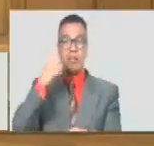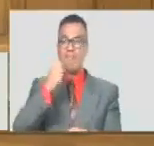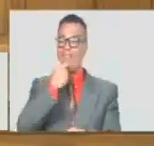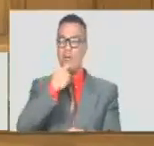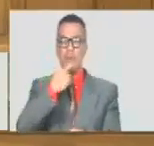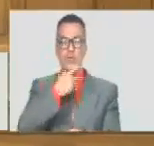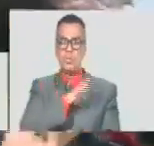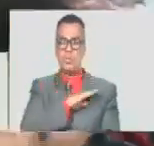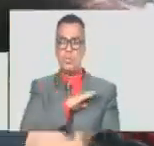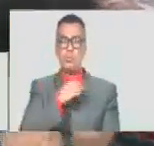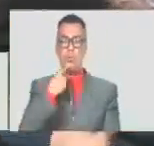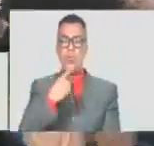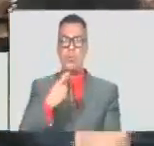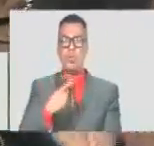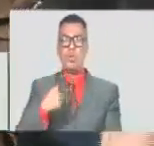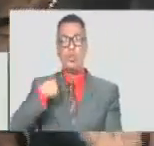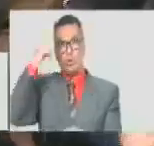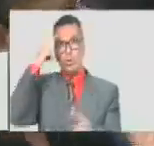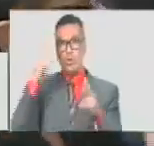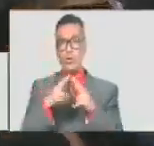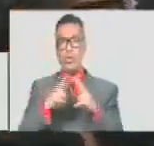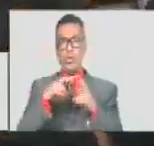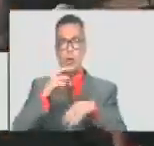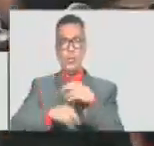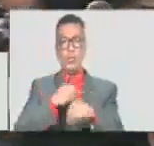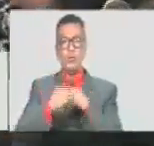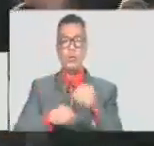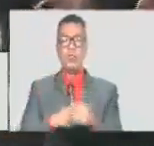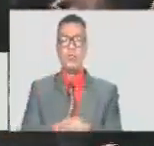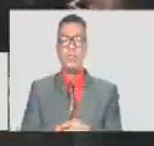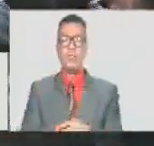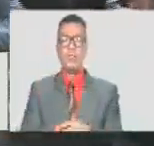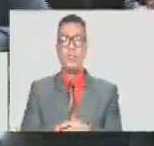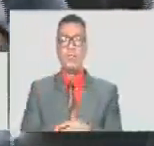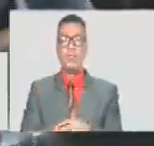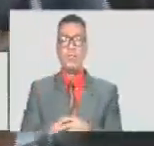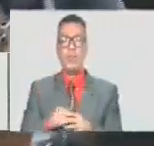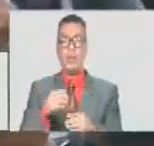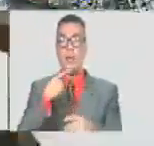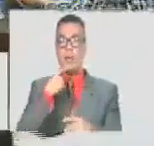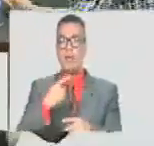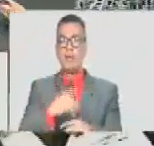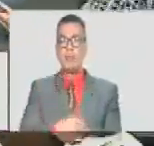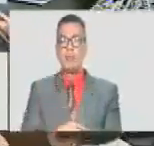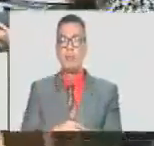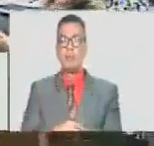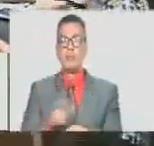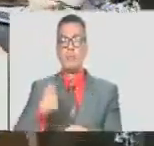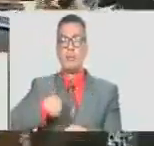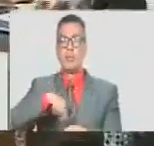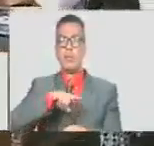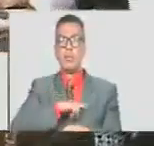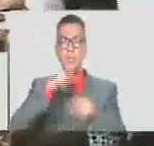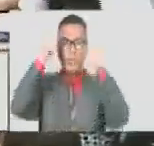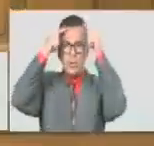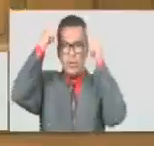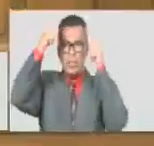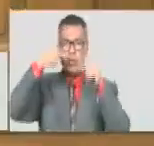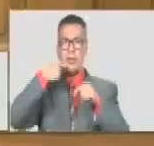afroindígena. Y me autorreconozco como lo que soy. Una zamba, como decía nuestro gigante Chávez